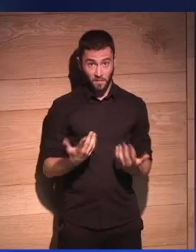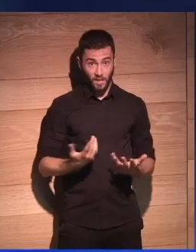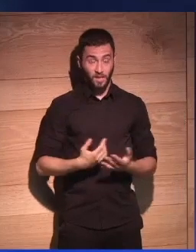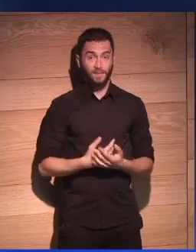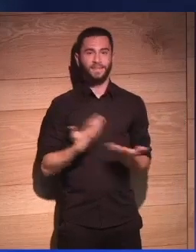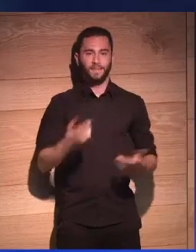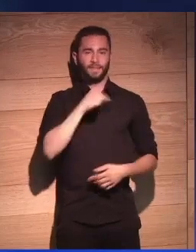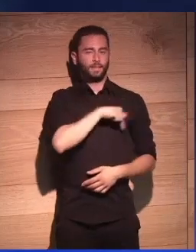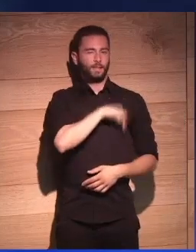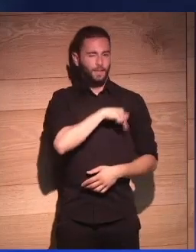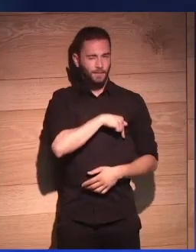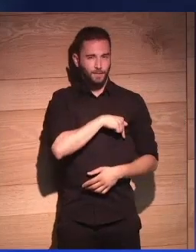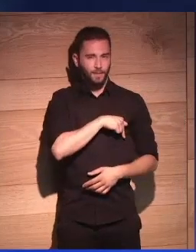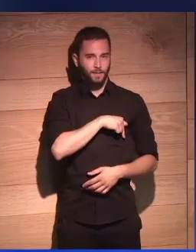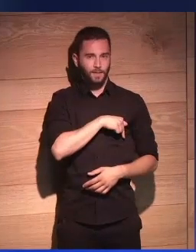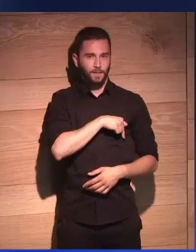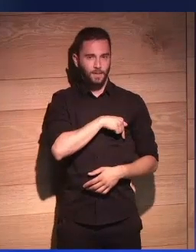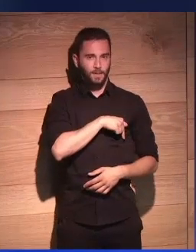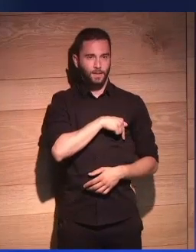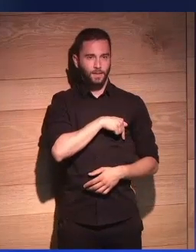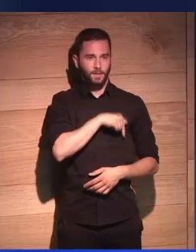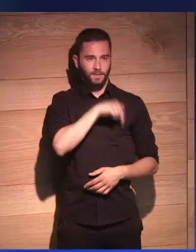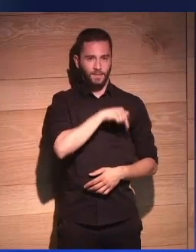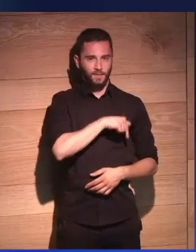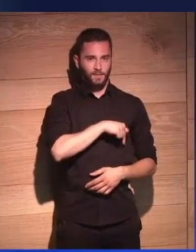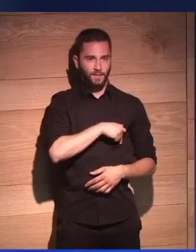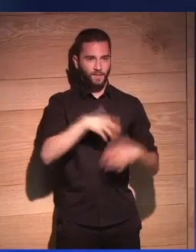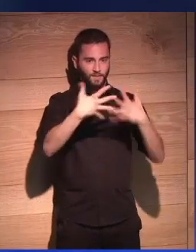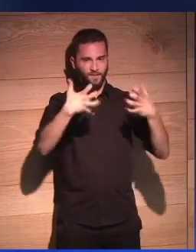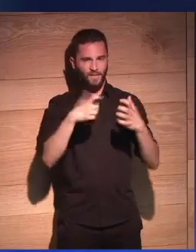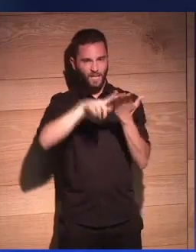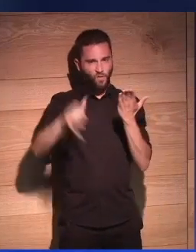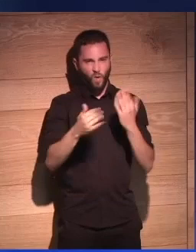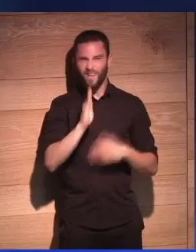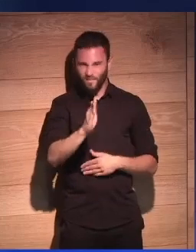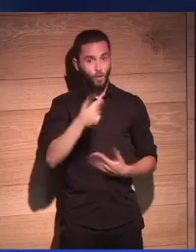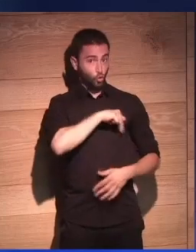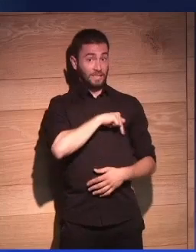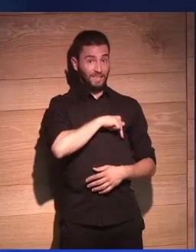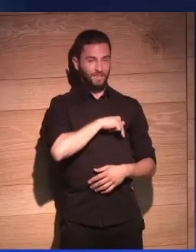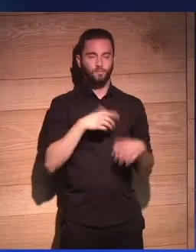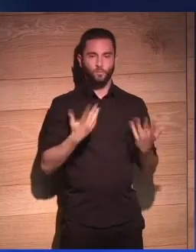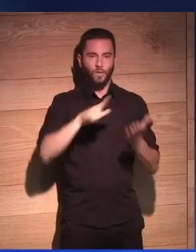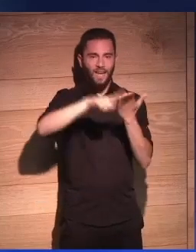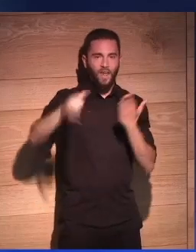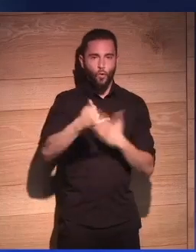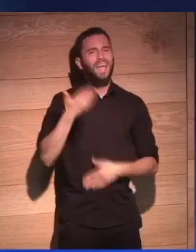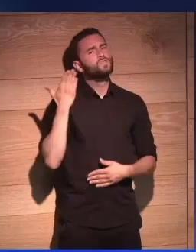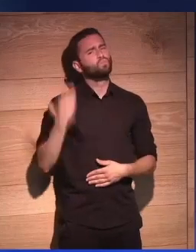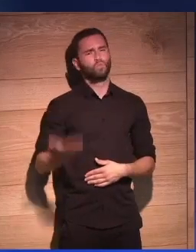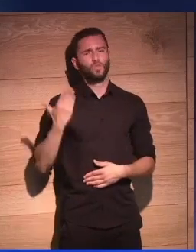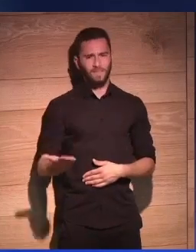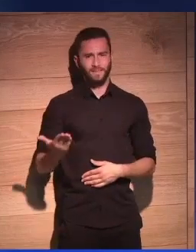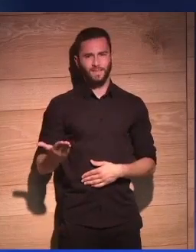y sienten, palpan el daño que hace este lenguaje. Y yo creo que el lenguaje es súper, súper